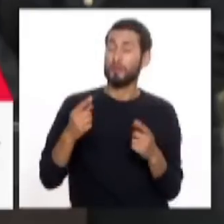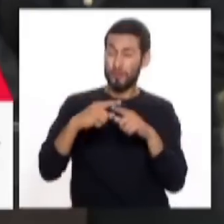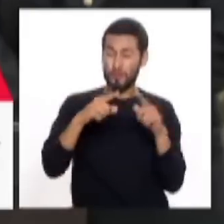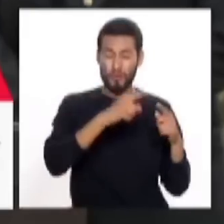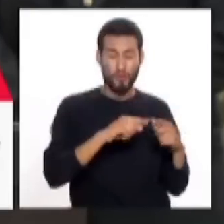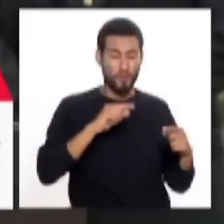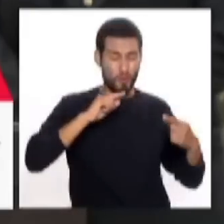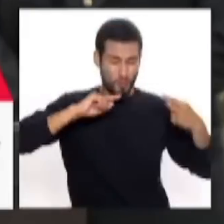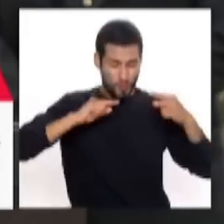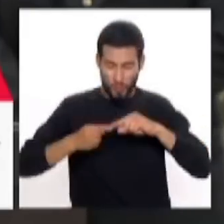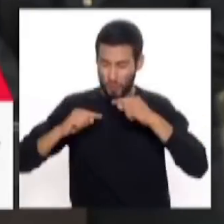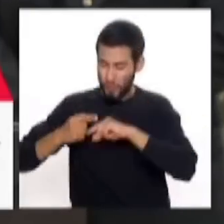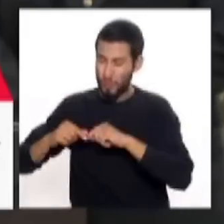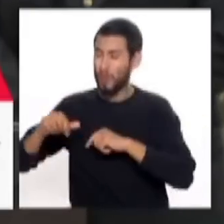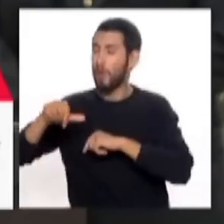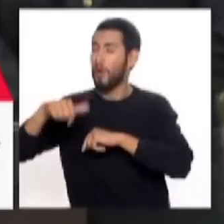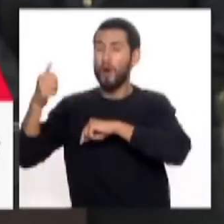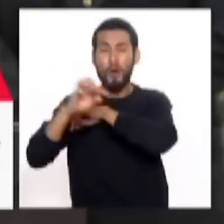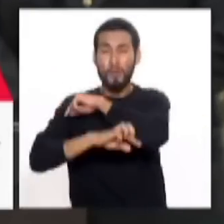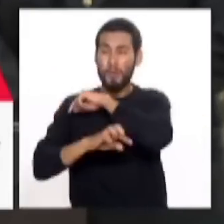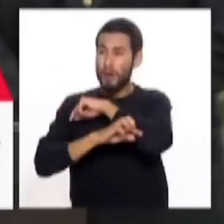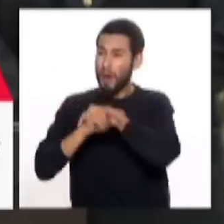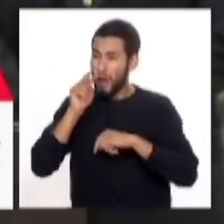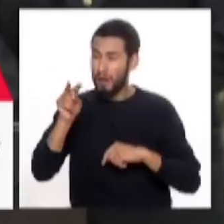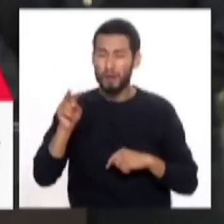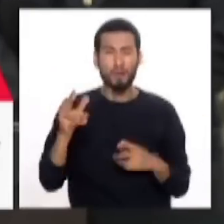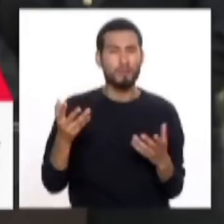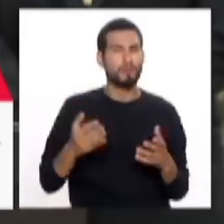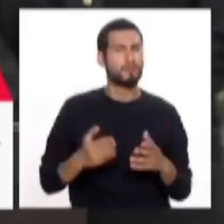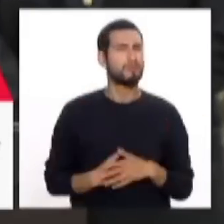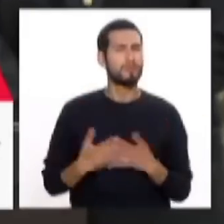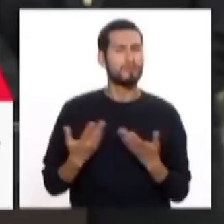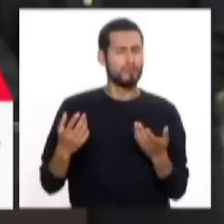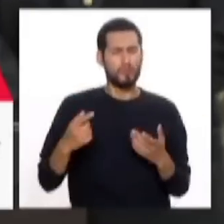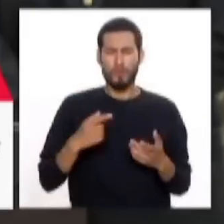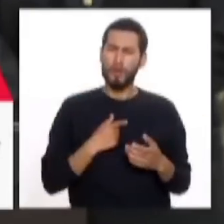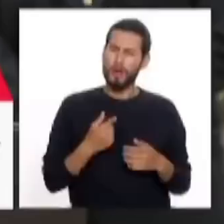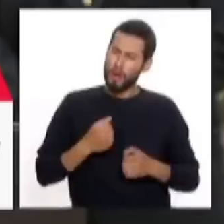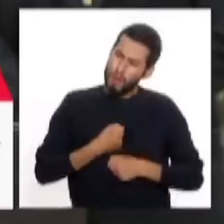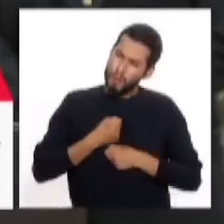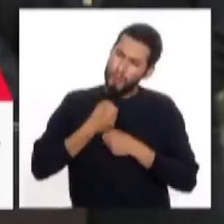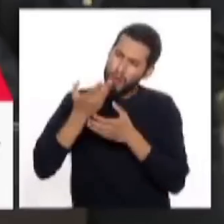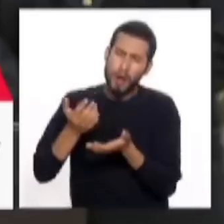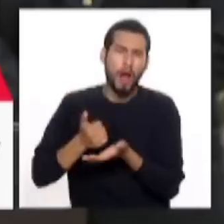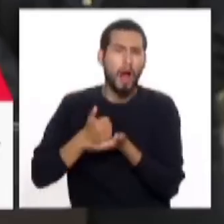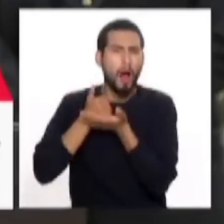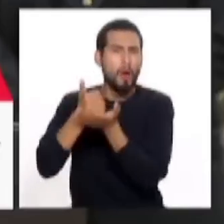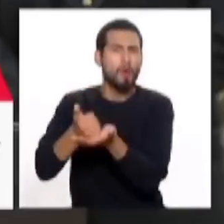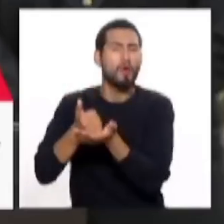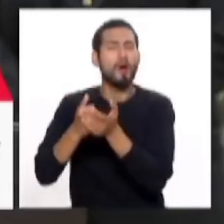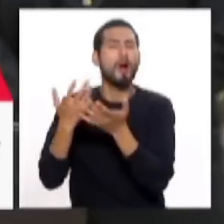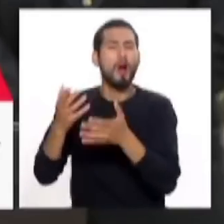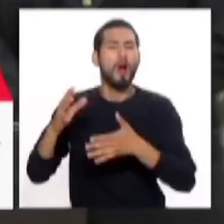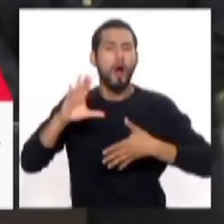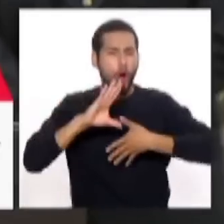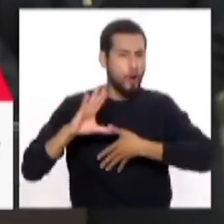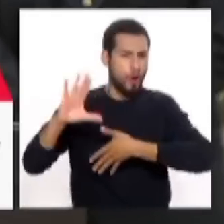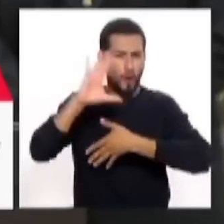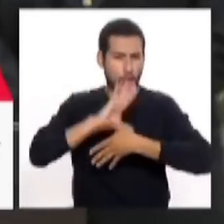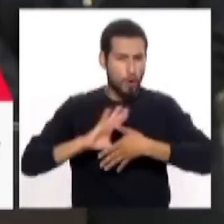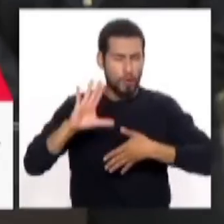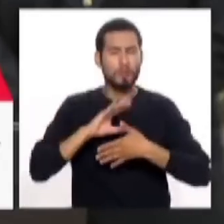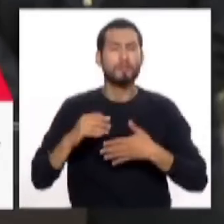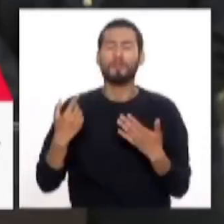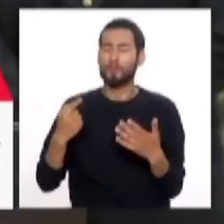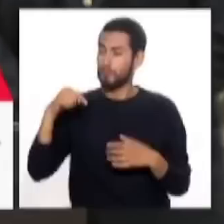el dolor de otra nación es la máxima expresión de solidaridad continental manifestada,